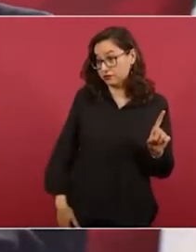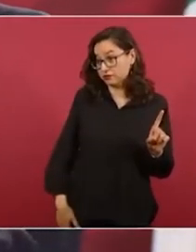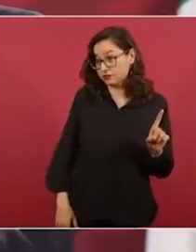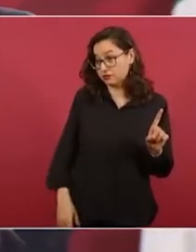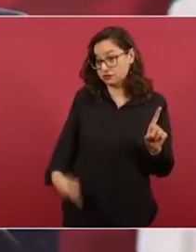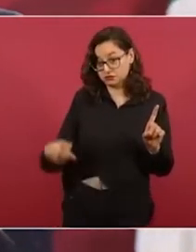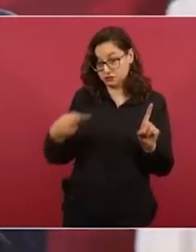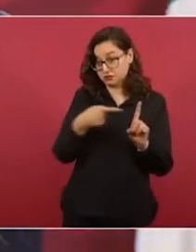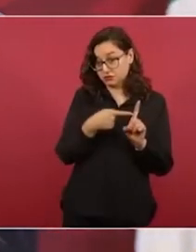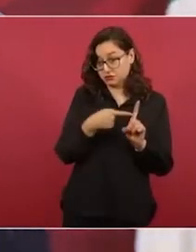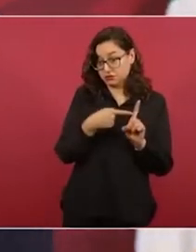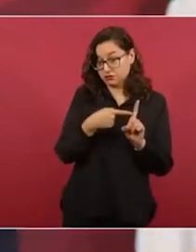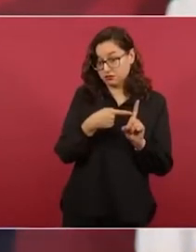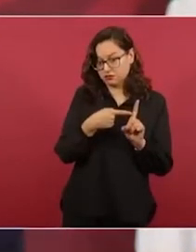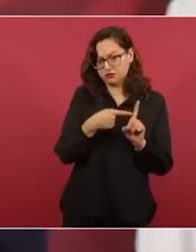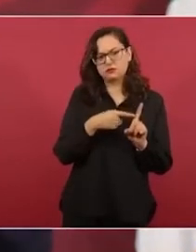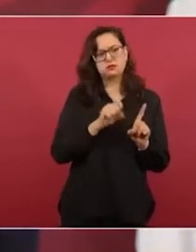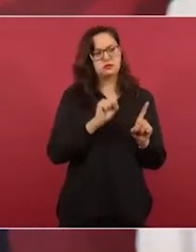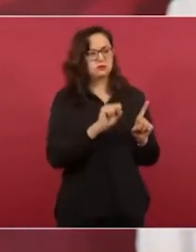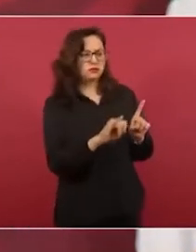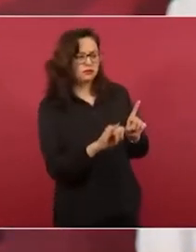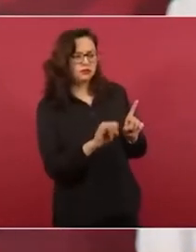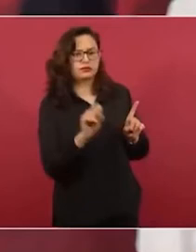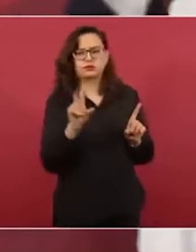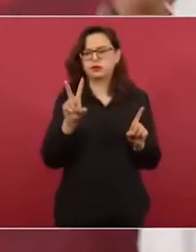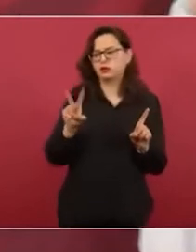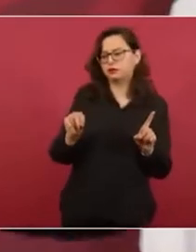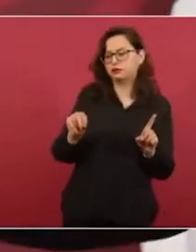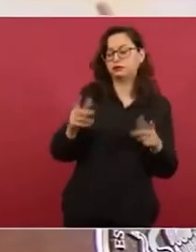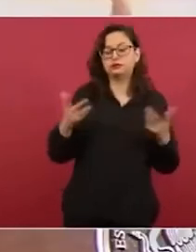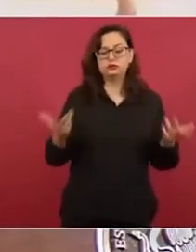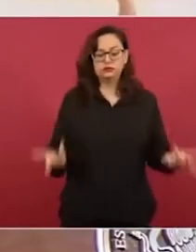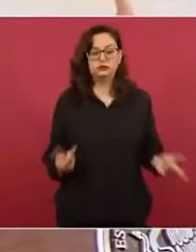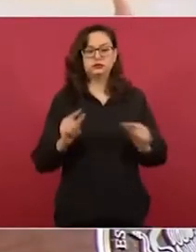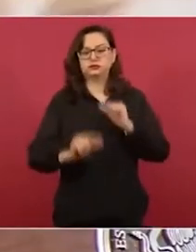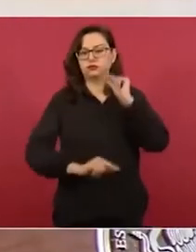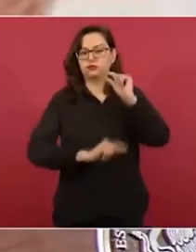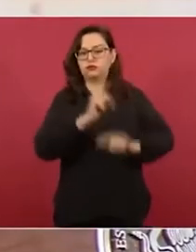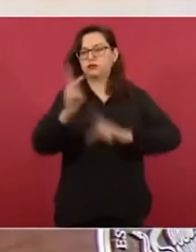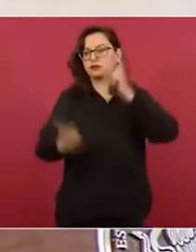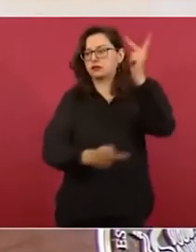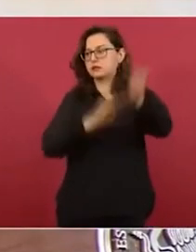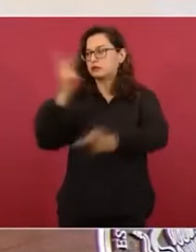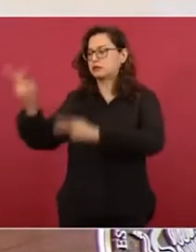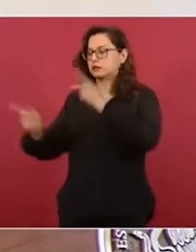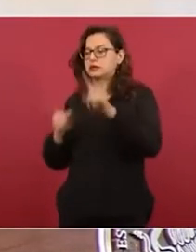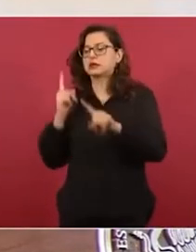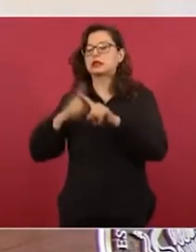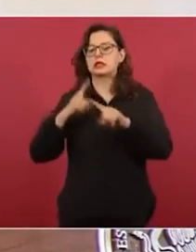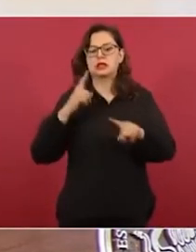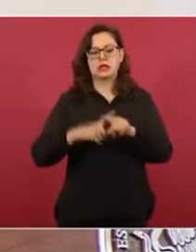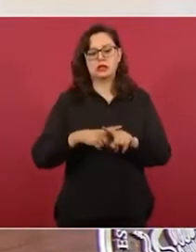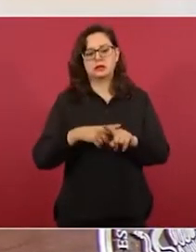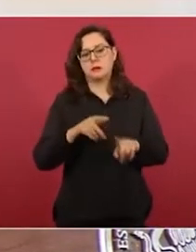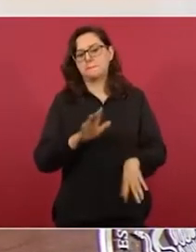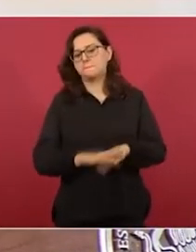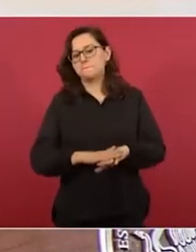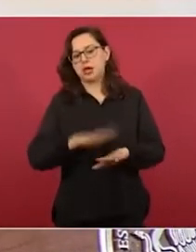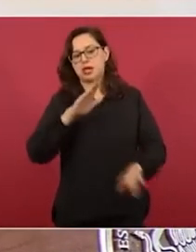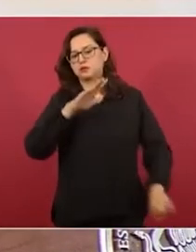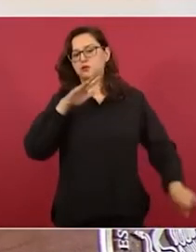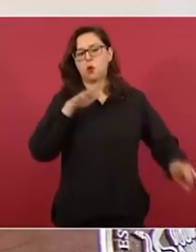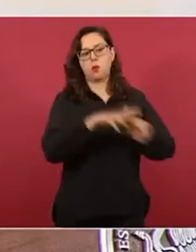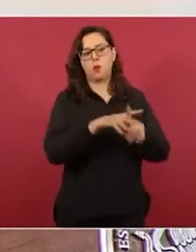hombre o mujer? Sí, no, ya se ve quién es más conocido. Luego, ¿qué opinión tienes de